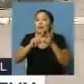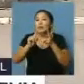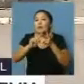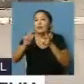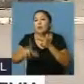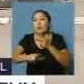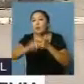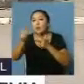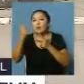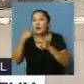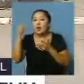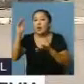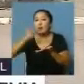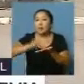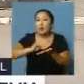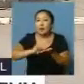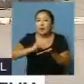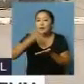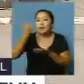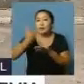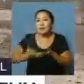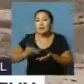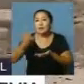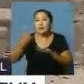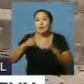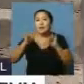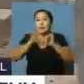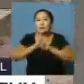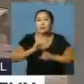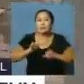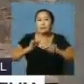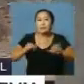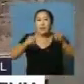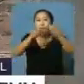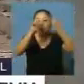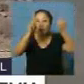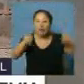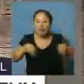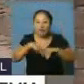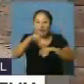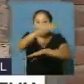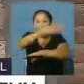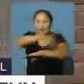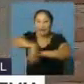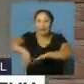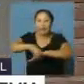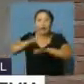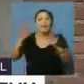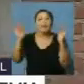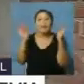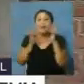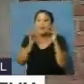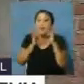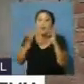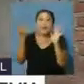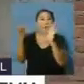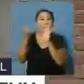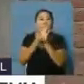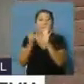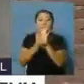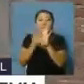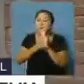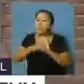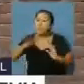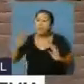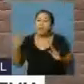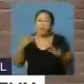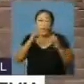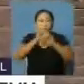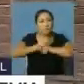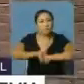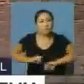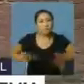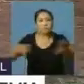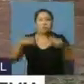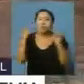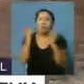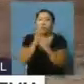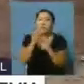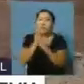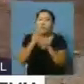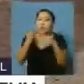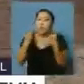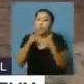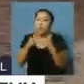establecidas, también hicimos publicidad callejera, usamos las redes, los WhatsApp. También